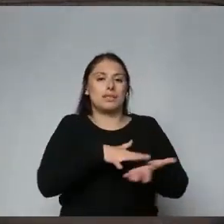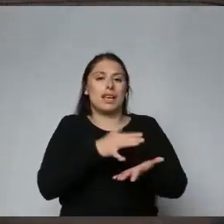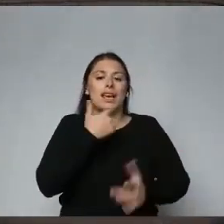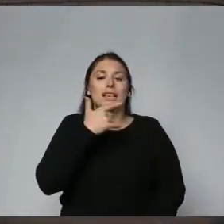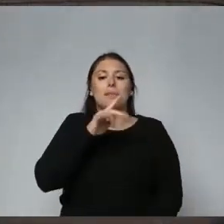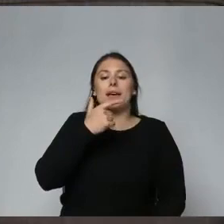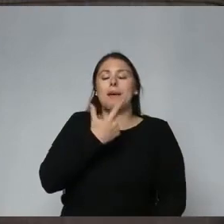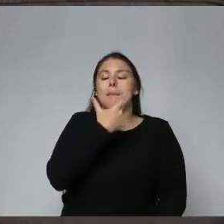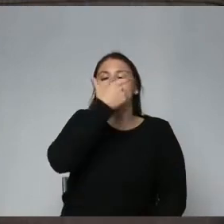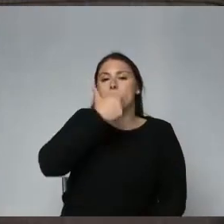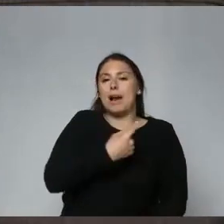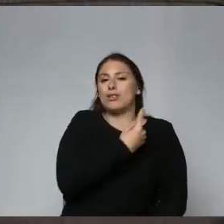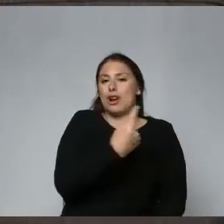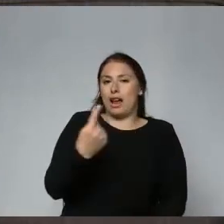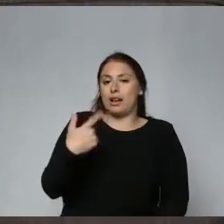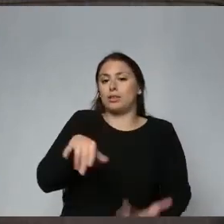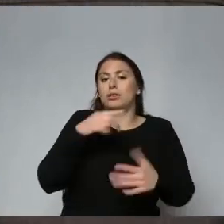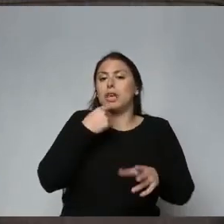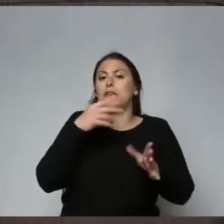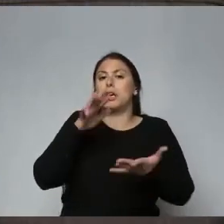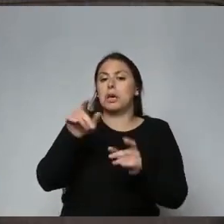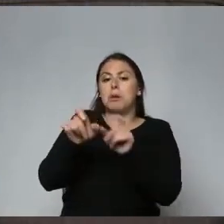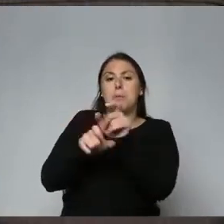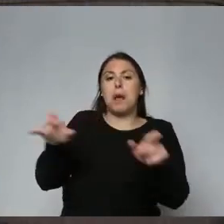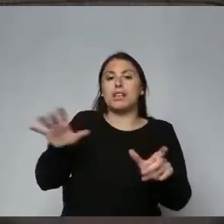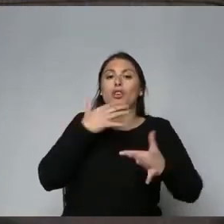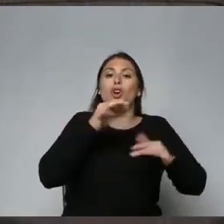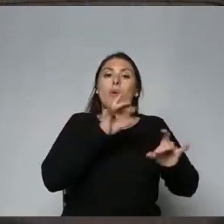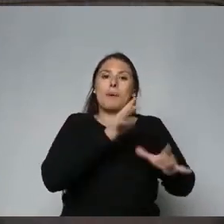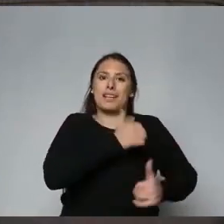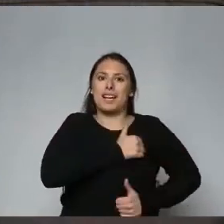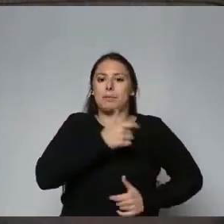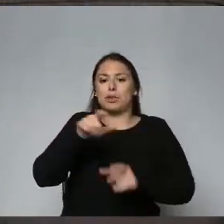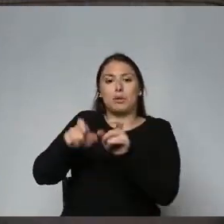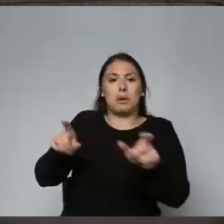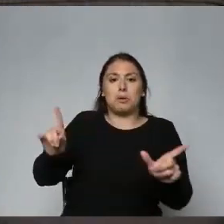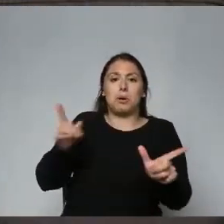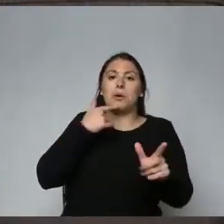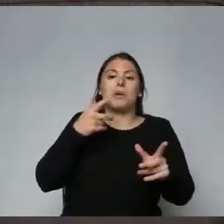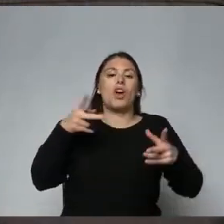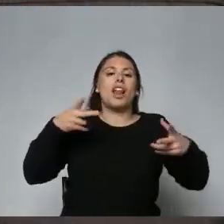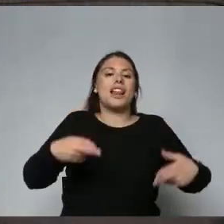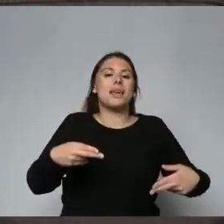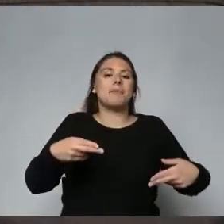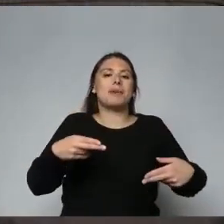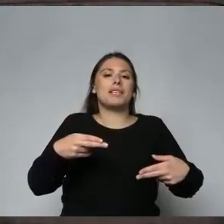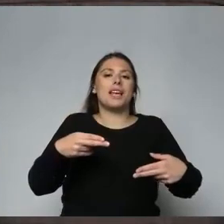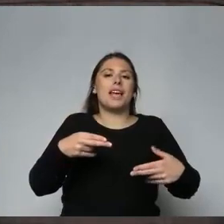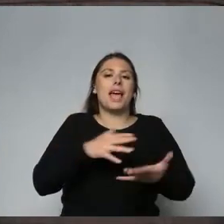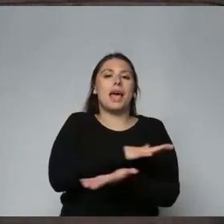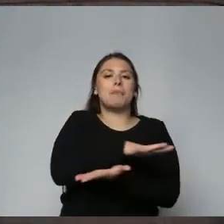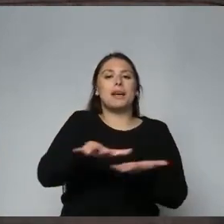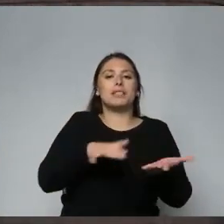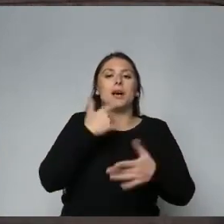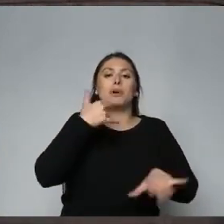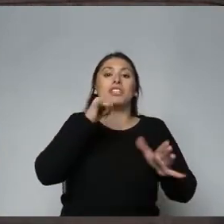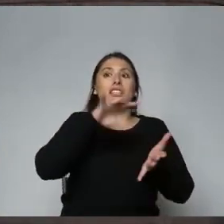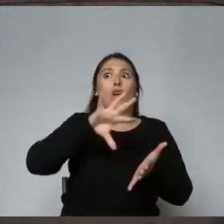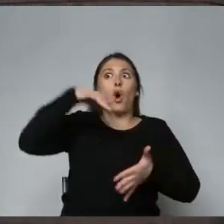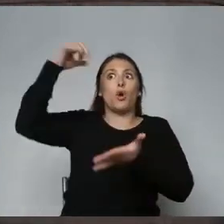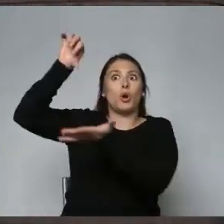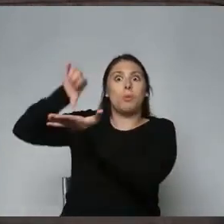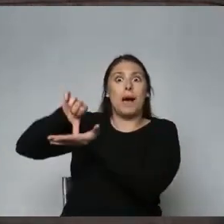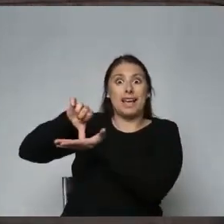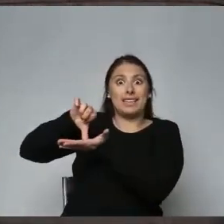personales, entonces no comprendía a los civiles. Límites espaciales porque no comprendía lo que había ocurrido fuera del país,